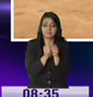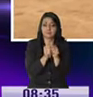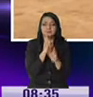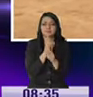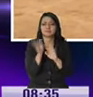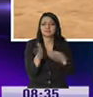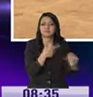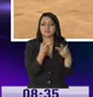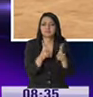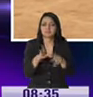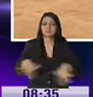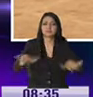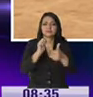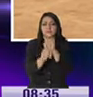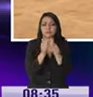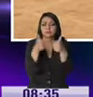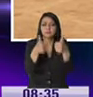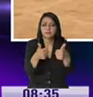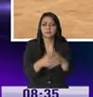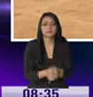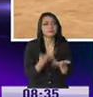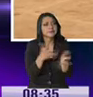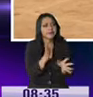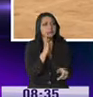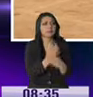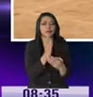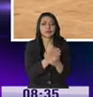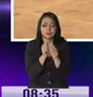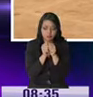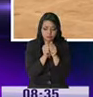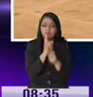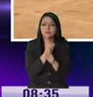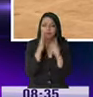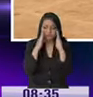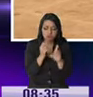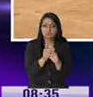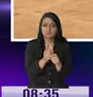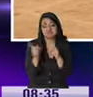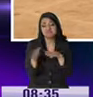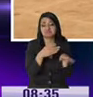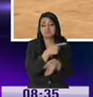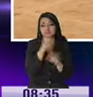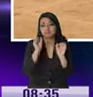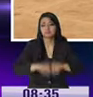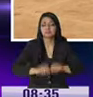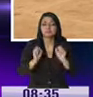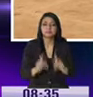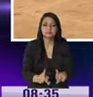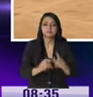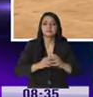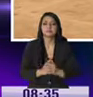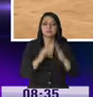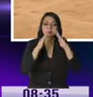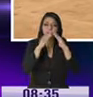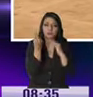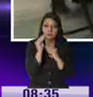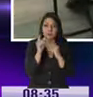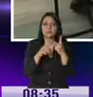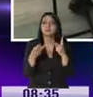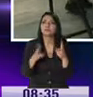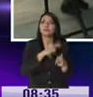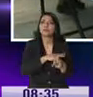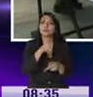Así. Ya. Ah, pues papi, que no me molestes. Estoy ahí, claro. Qué bueno, hay múltiples opciones, las casas a ver pega full, esos que también realiza el municipio si